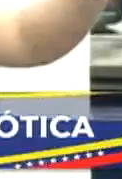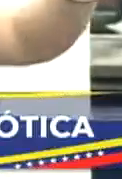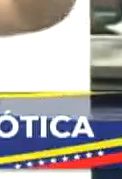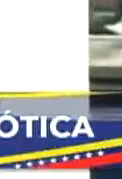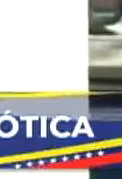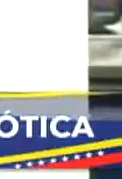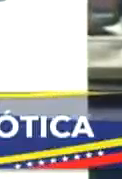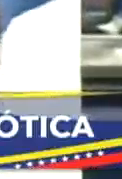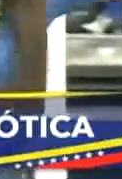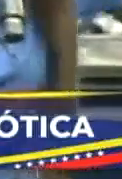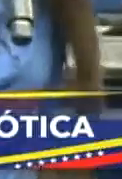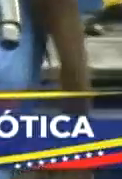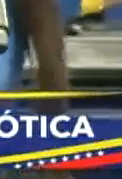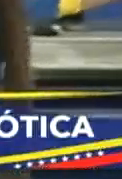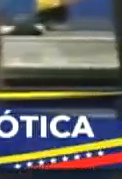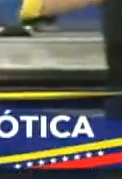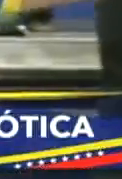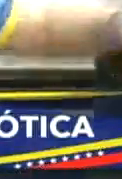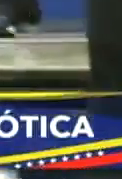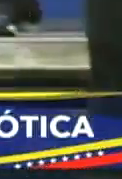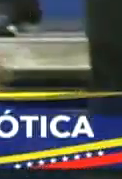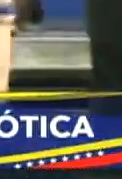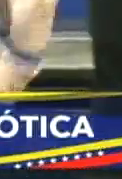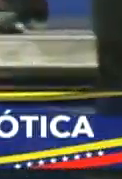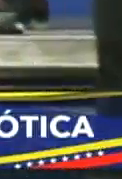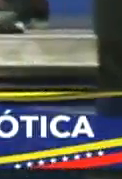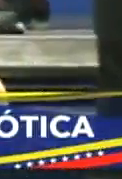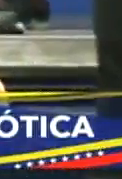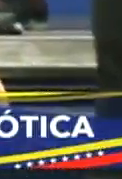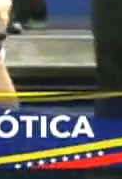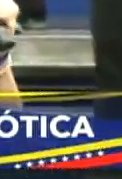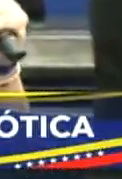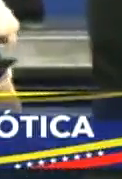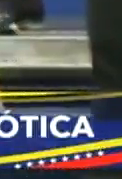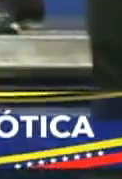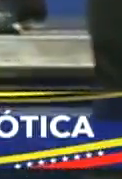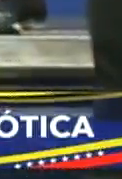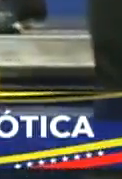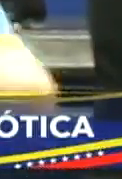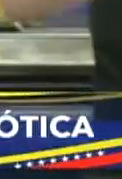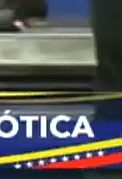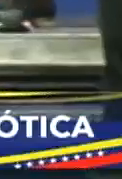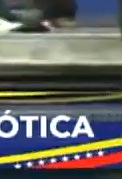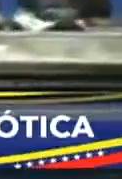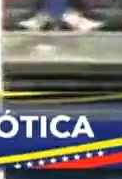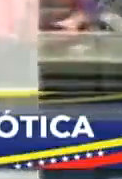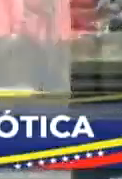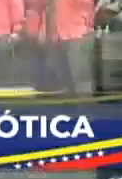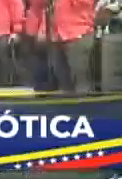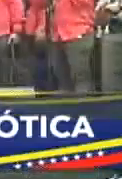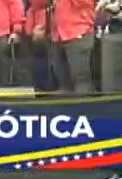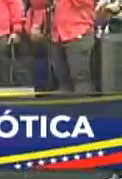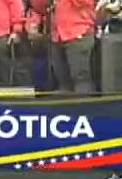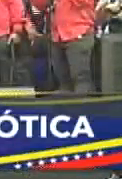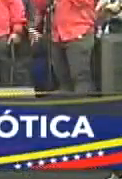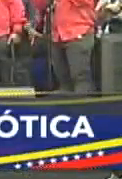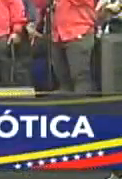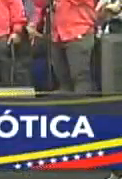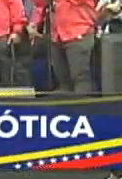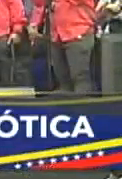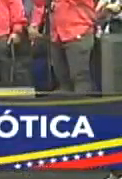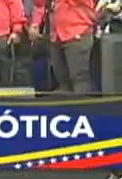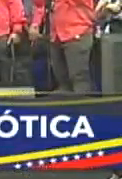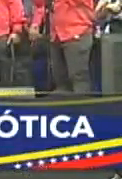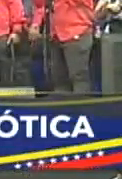de la burguesía de vendernos que en el exterior estaban nuestros sueños. Y esa respuesta política fue habernos quedado en este